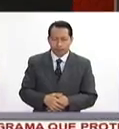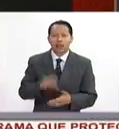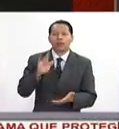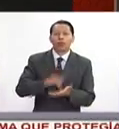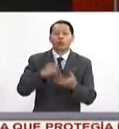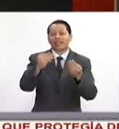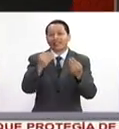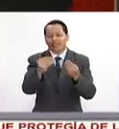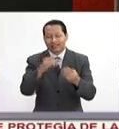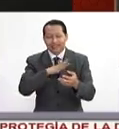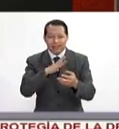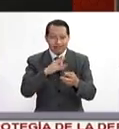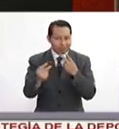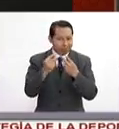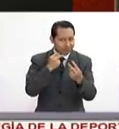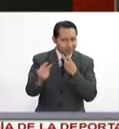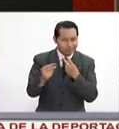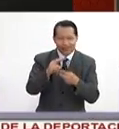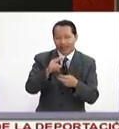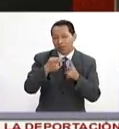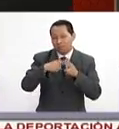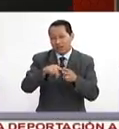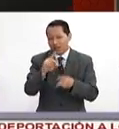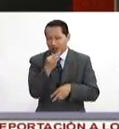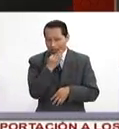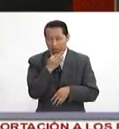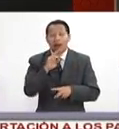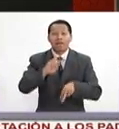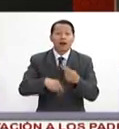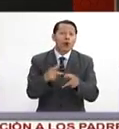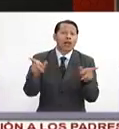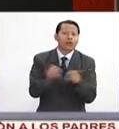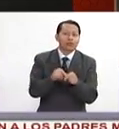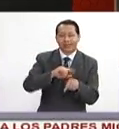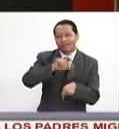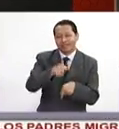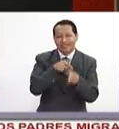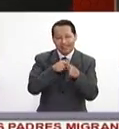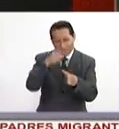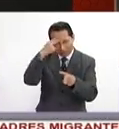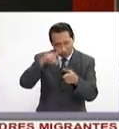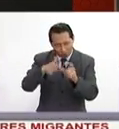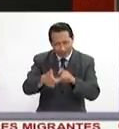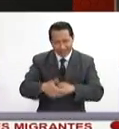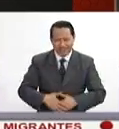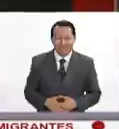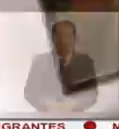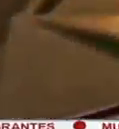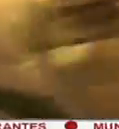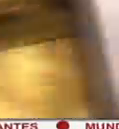Muchísimas gracias a quienes nos acompañaron en esta primera media hora. Nosotros vamos al resumen y continuamos en México al Día.